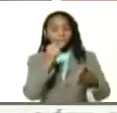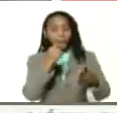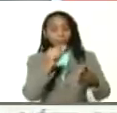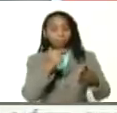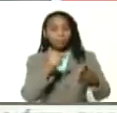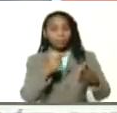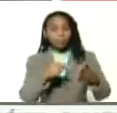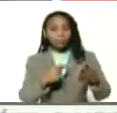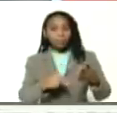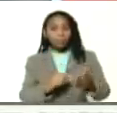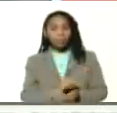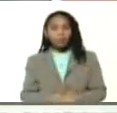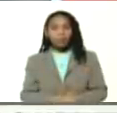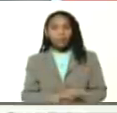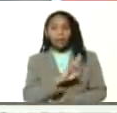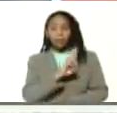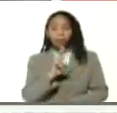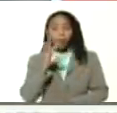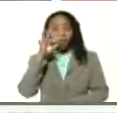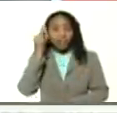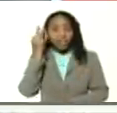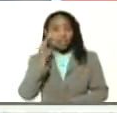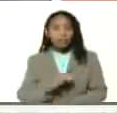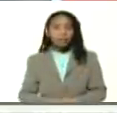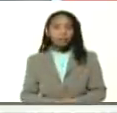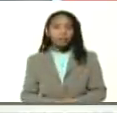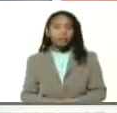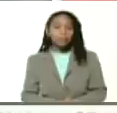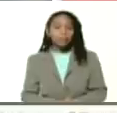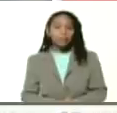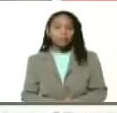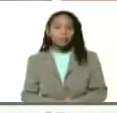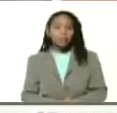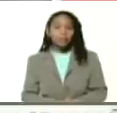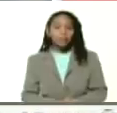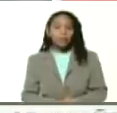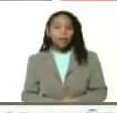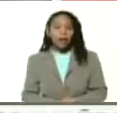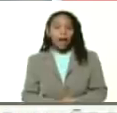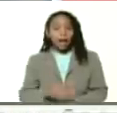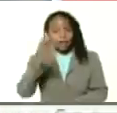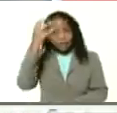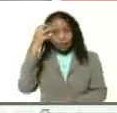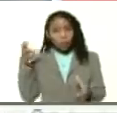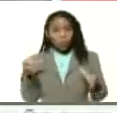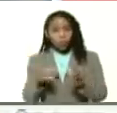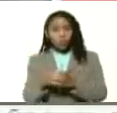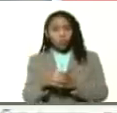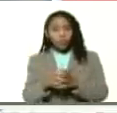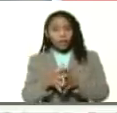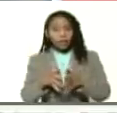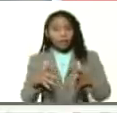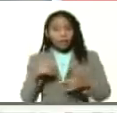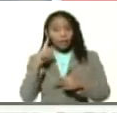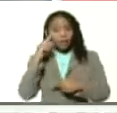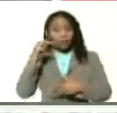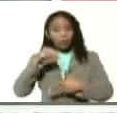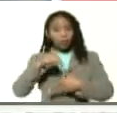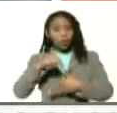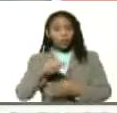a la República Francesa, al Reino Unido de Gran Bretaña e Irlanda del Norte,